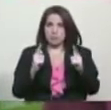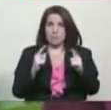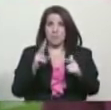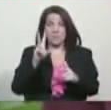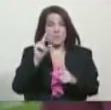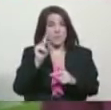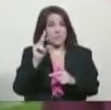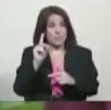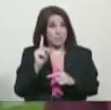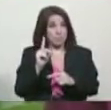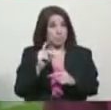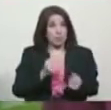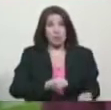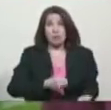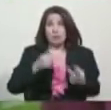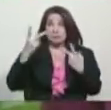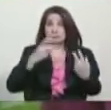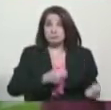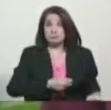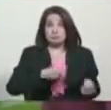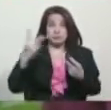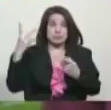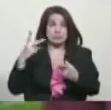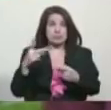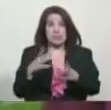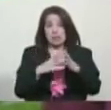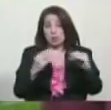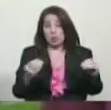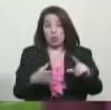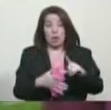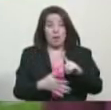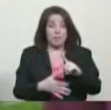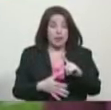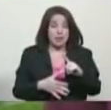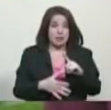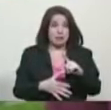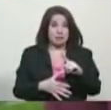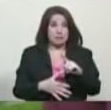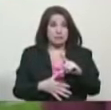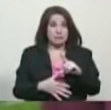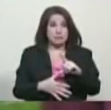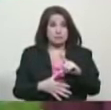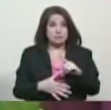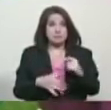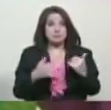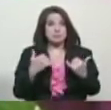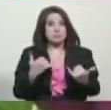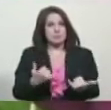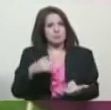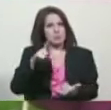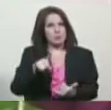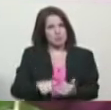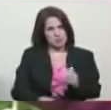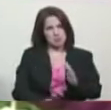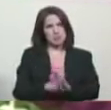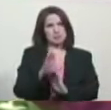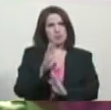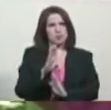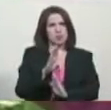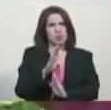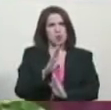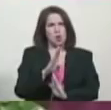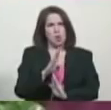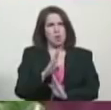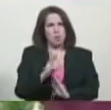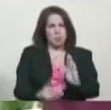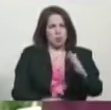segundos exportadores de anturium de toda América Latina. Igualmente, en este momento se está desarrollando un proyecto súper